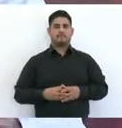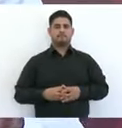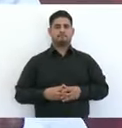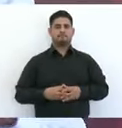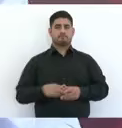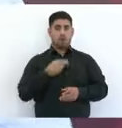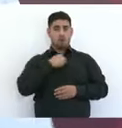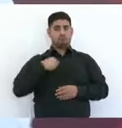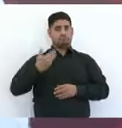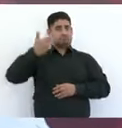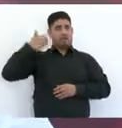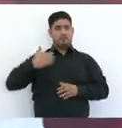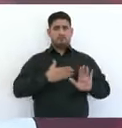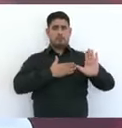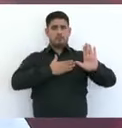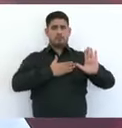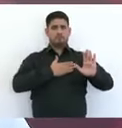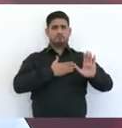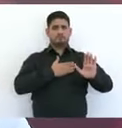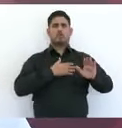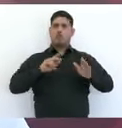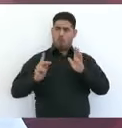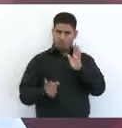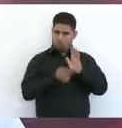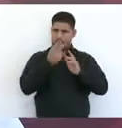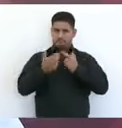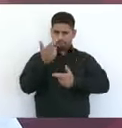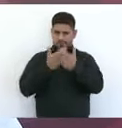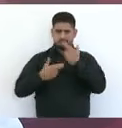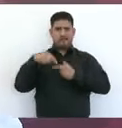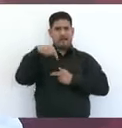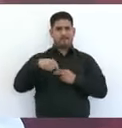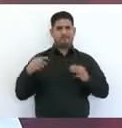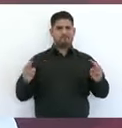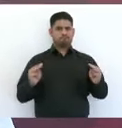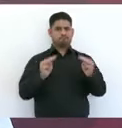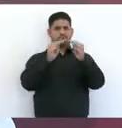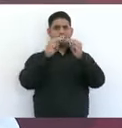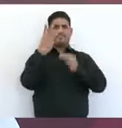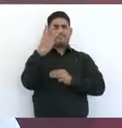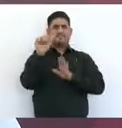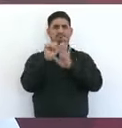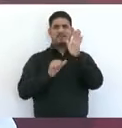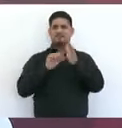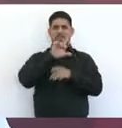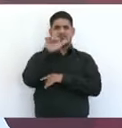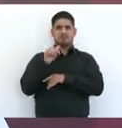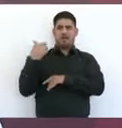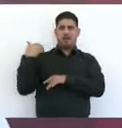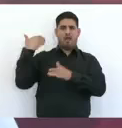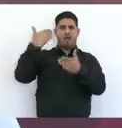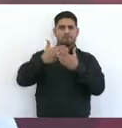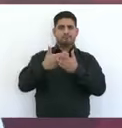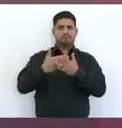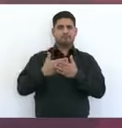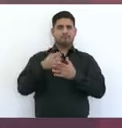nos comprometimos, aquí estamos de regreso en la sierra, 3 meses después de haber estado en